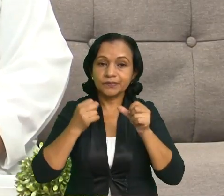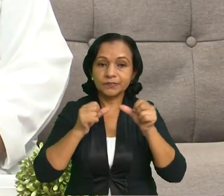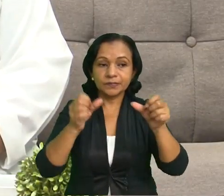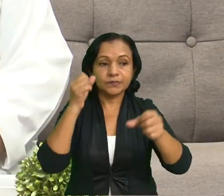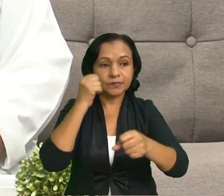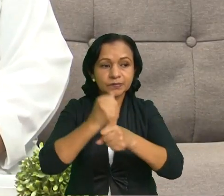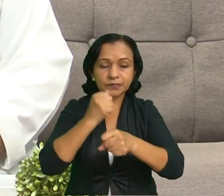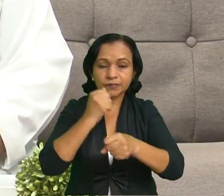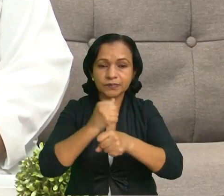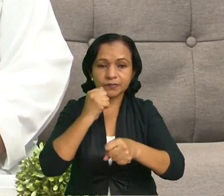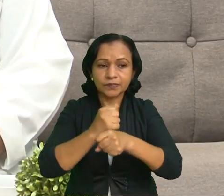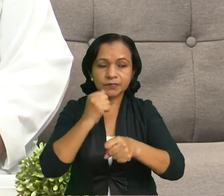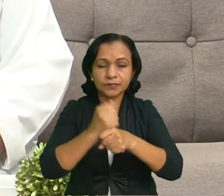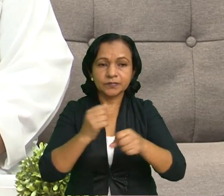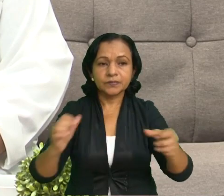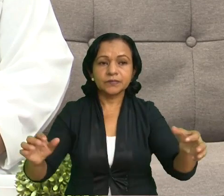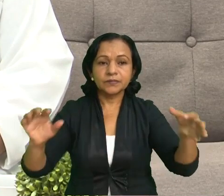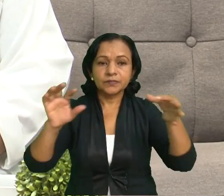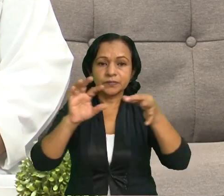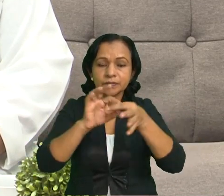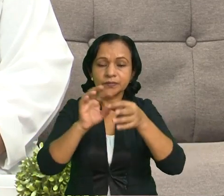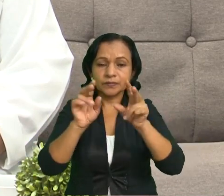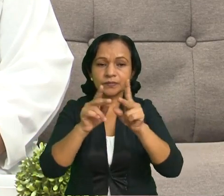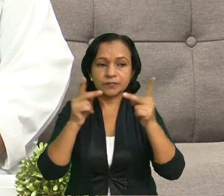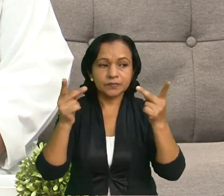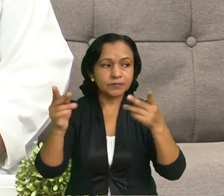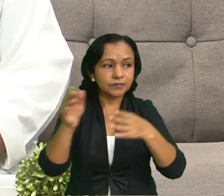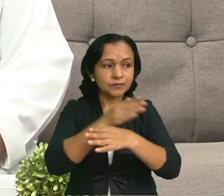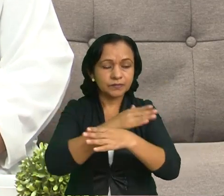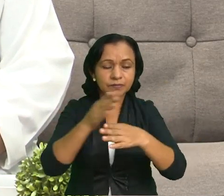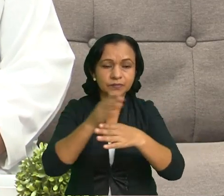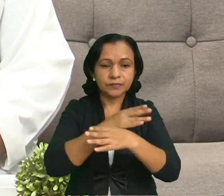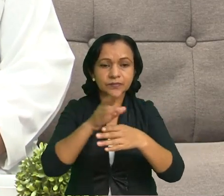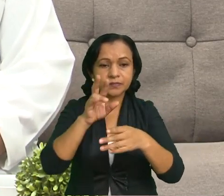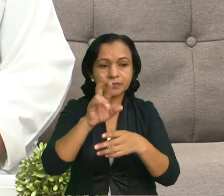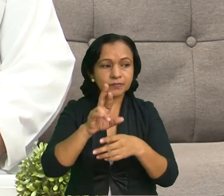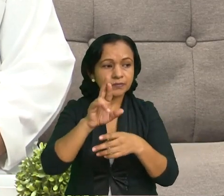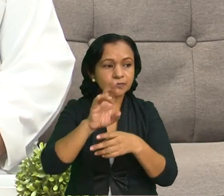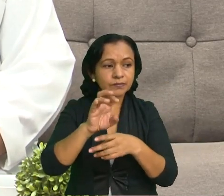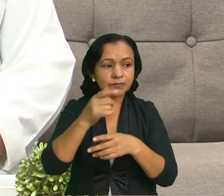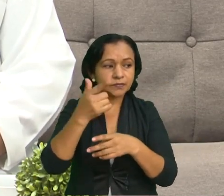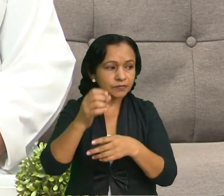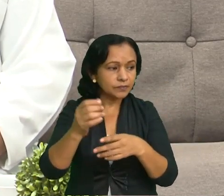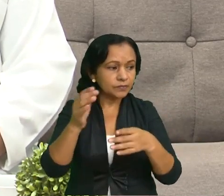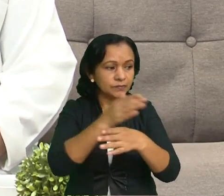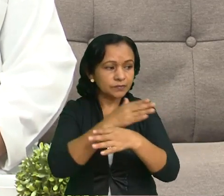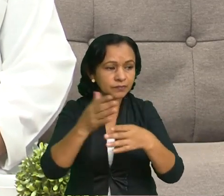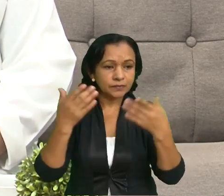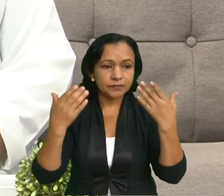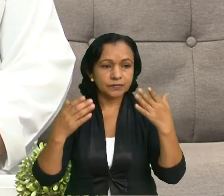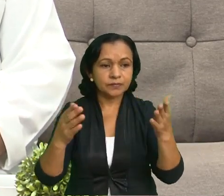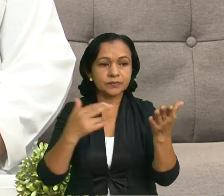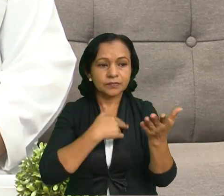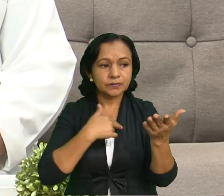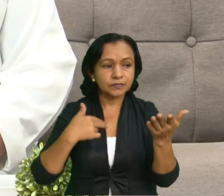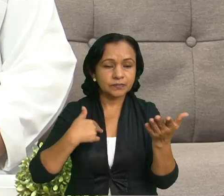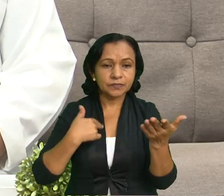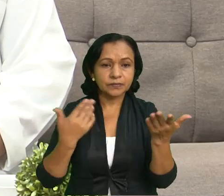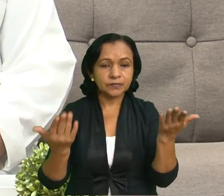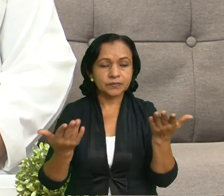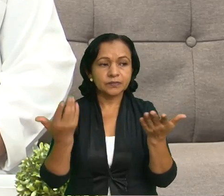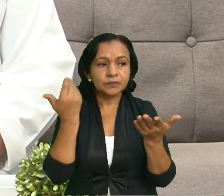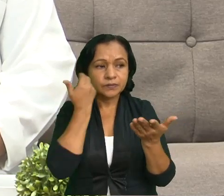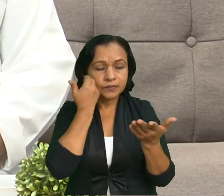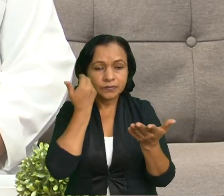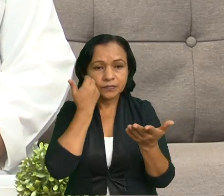a la par de nuestra población en los diferentes factores de riesgo y manteniendo siempre las medidas preventivas contra las enfermedades